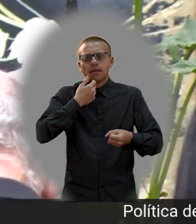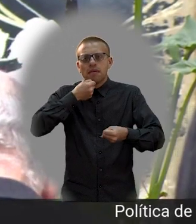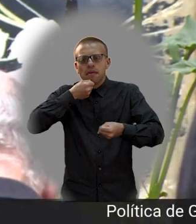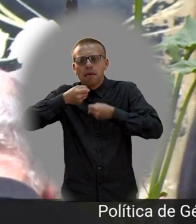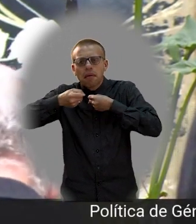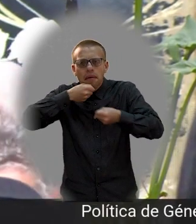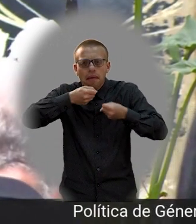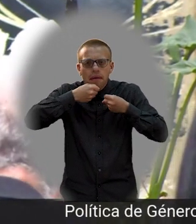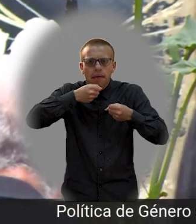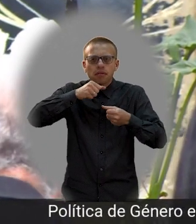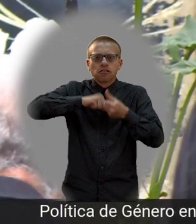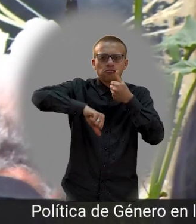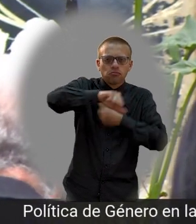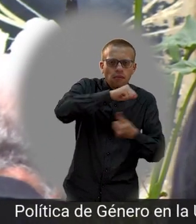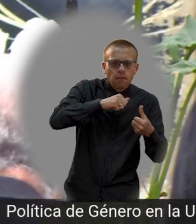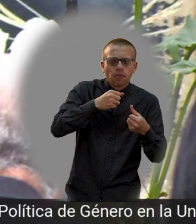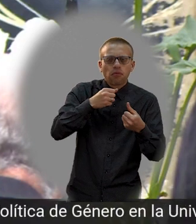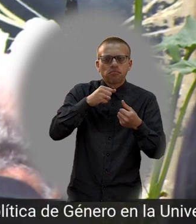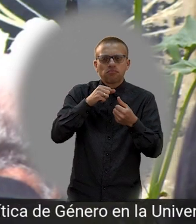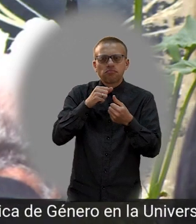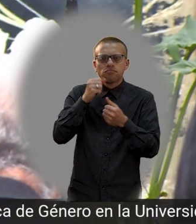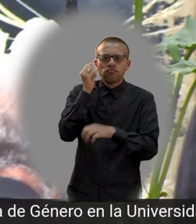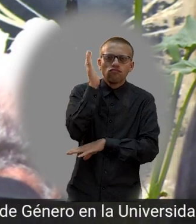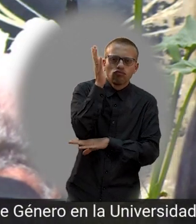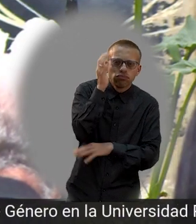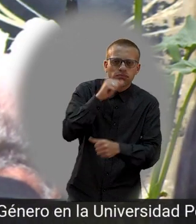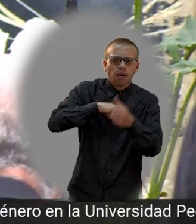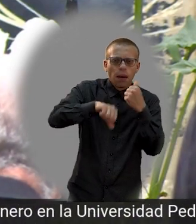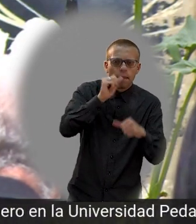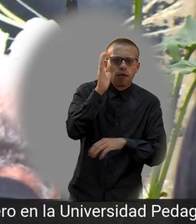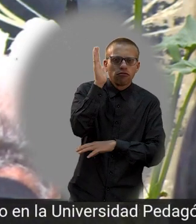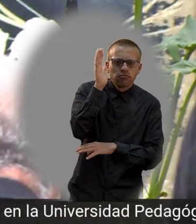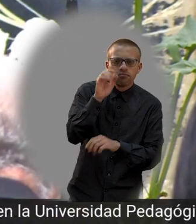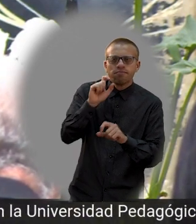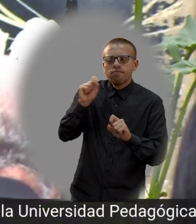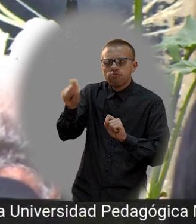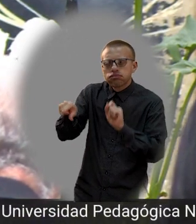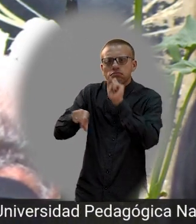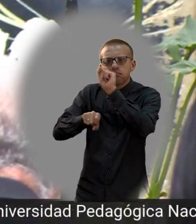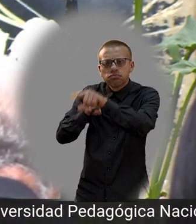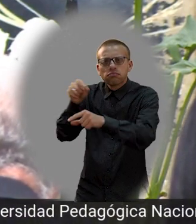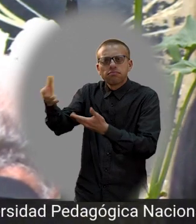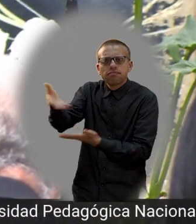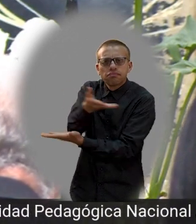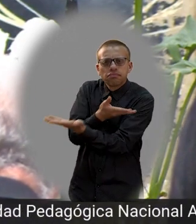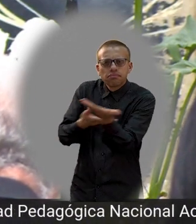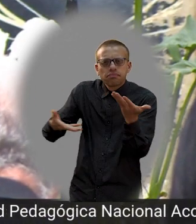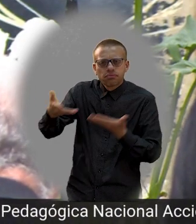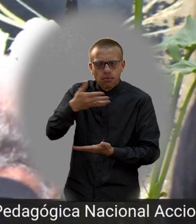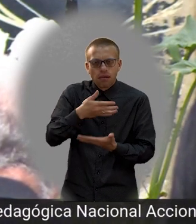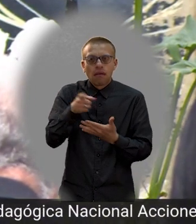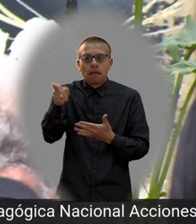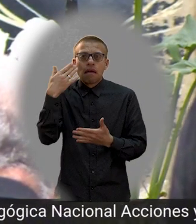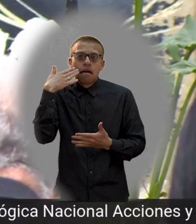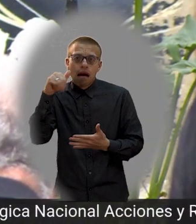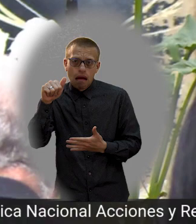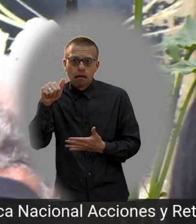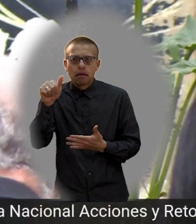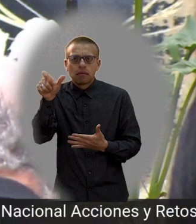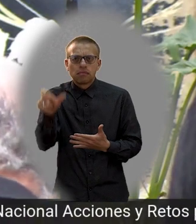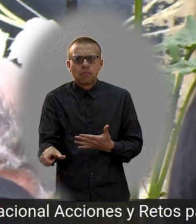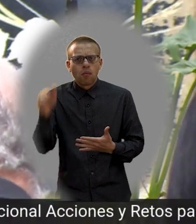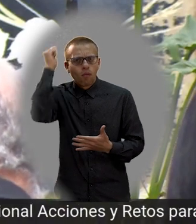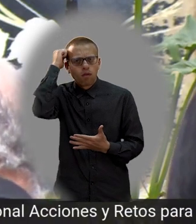Mireya Torres de la Licenciatura en Educación Comunitaria, que también hace parte de todo este proceso de la transversalización de género,